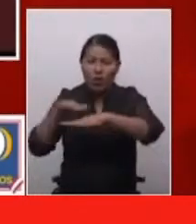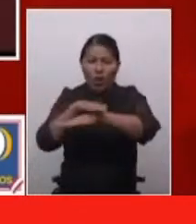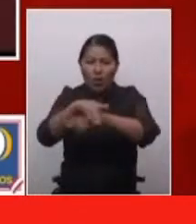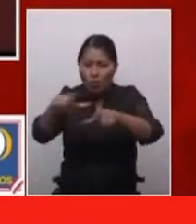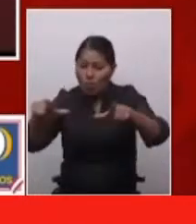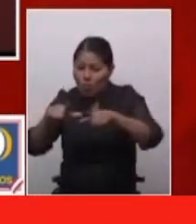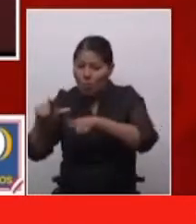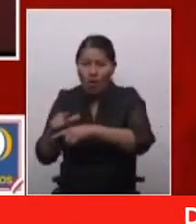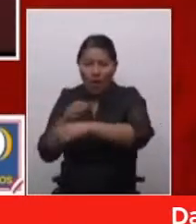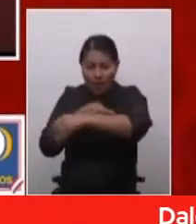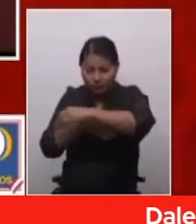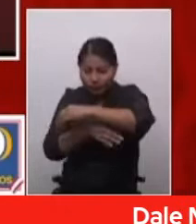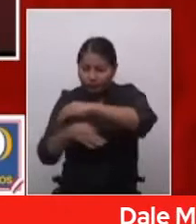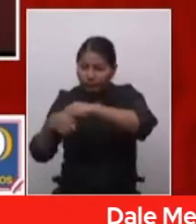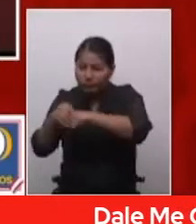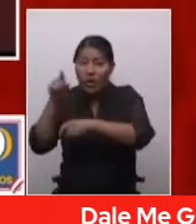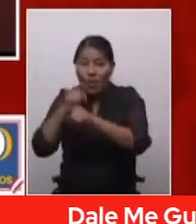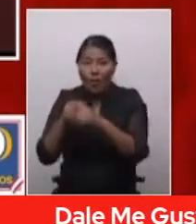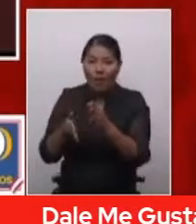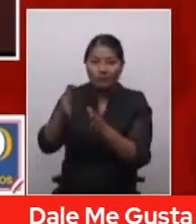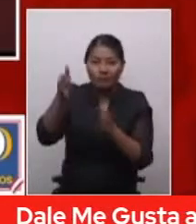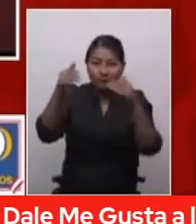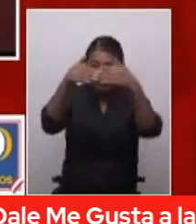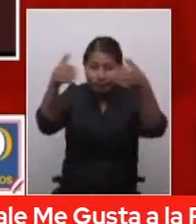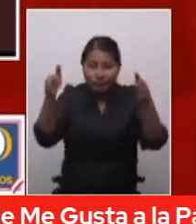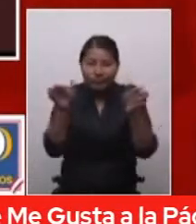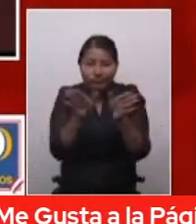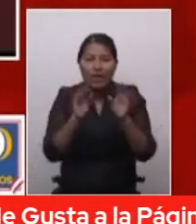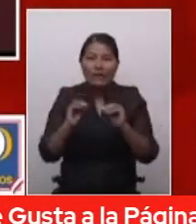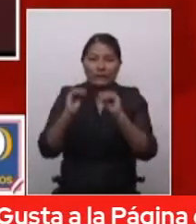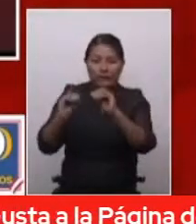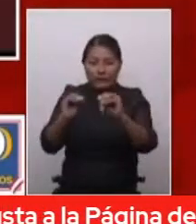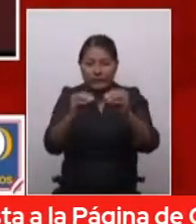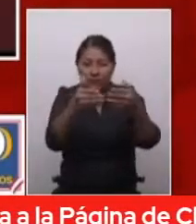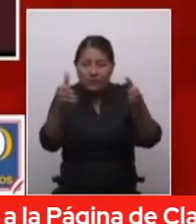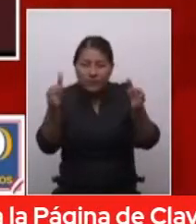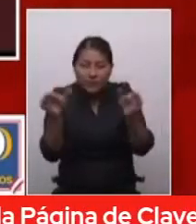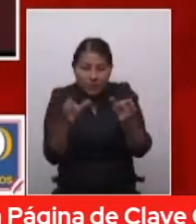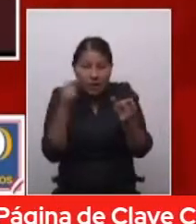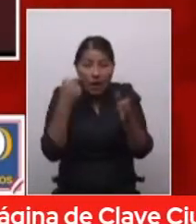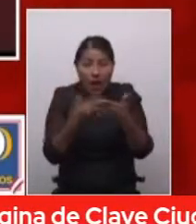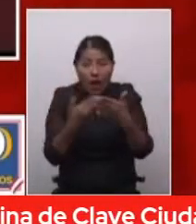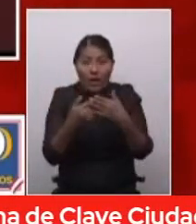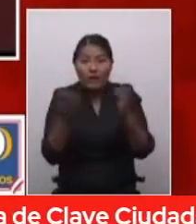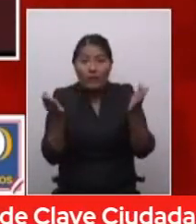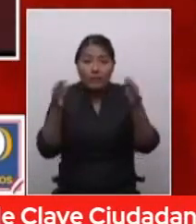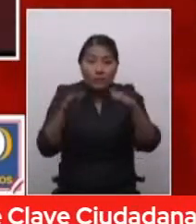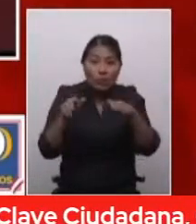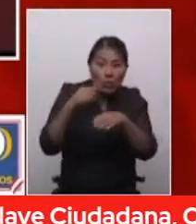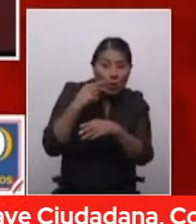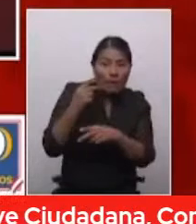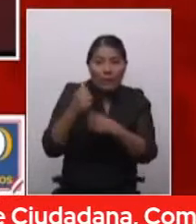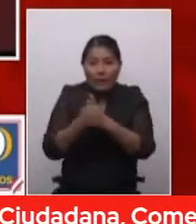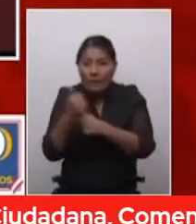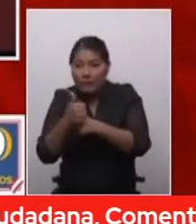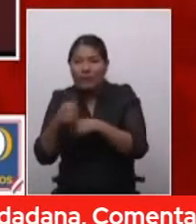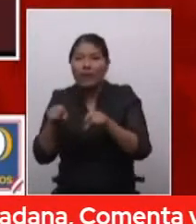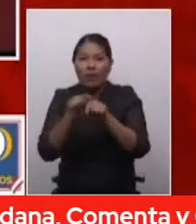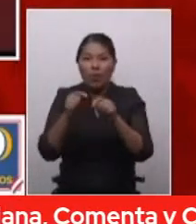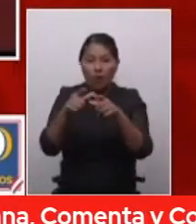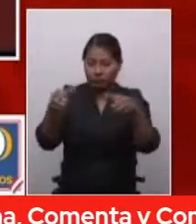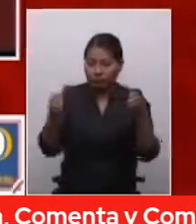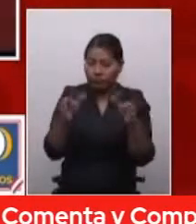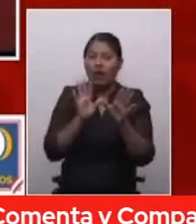la infraestructura consistente en muros de contención y obras adicionales que mitiguen el riesgo en estas zonas y permitan